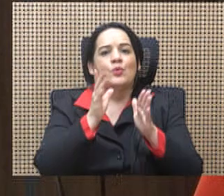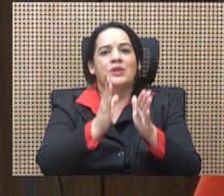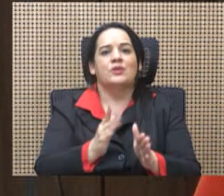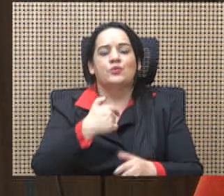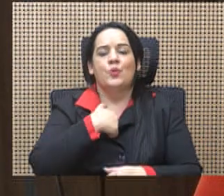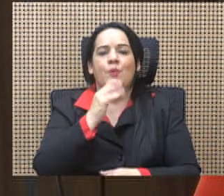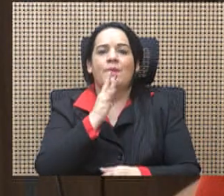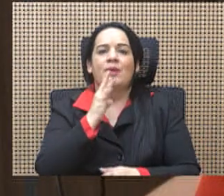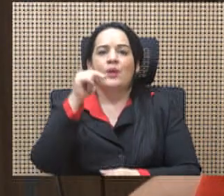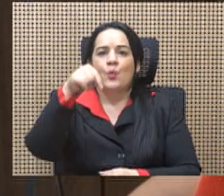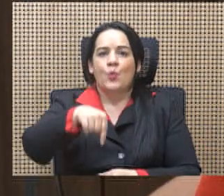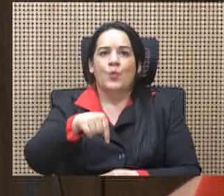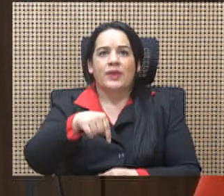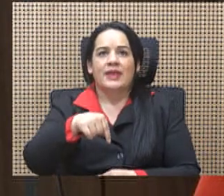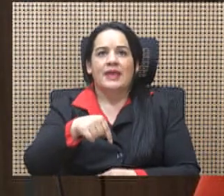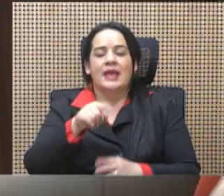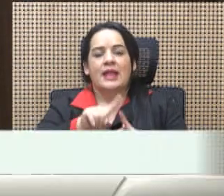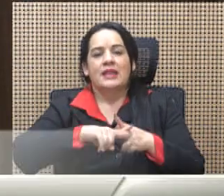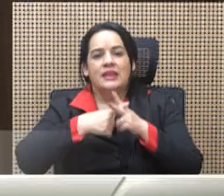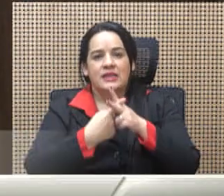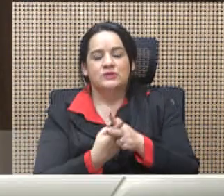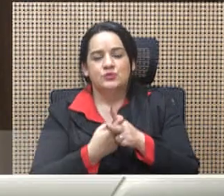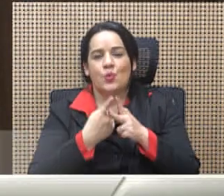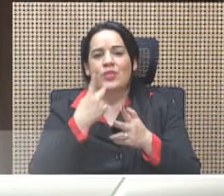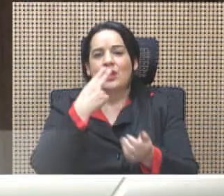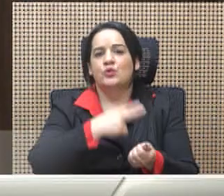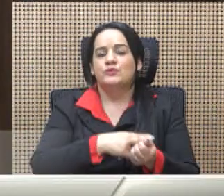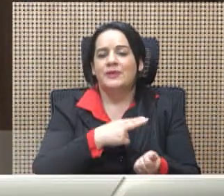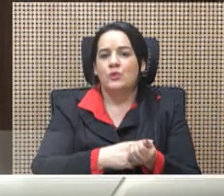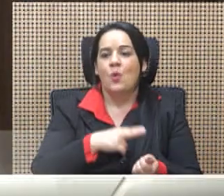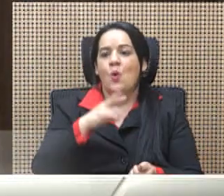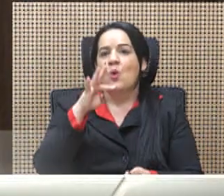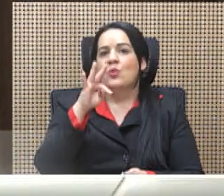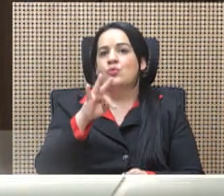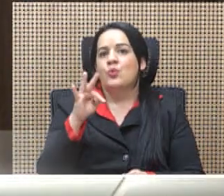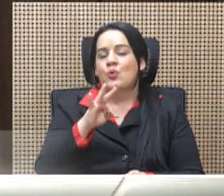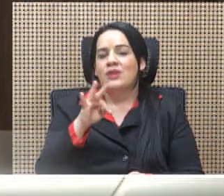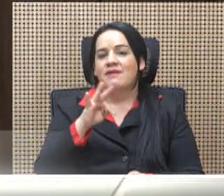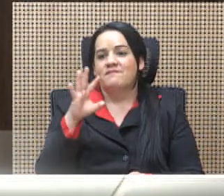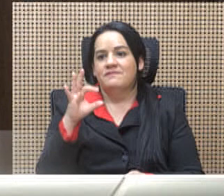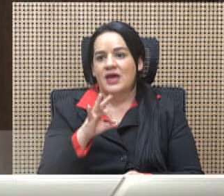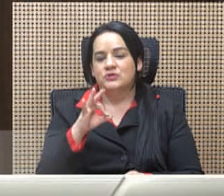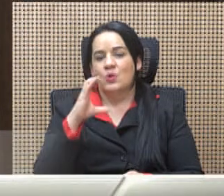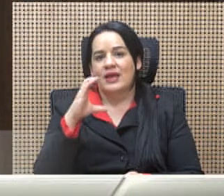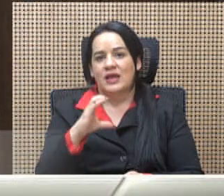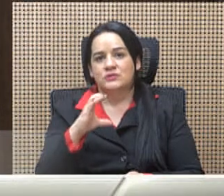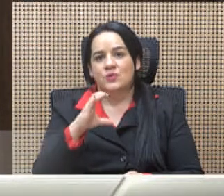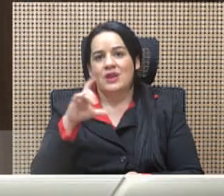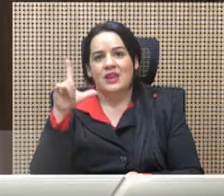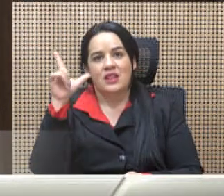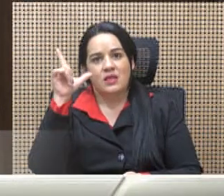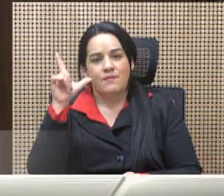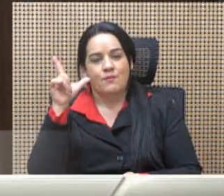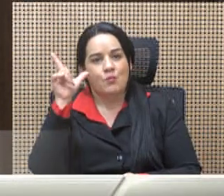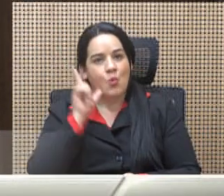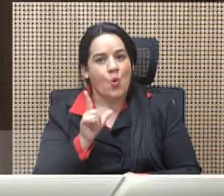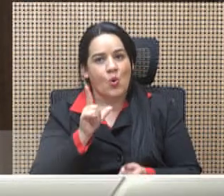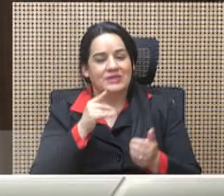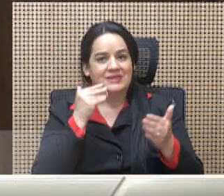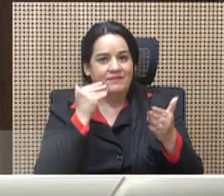hoy el inicio del hospital Tony facio Castro de limón estaba muy cerca